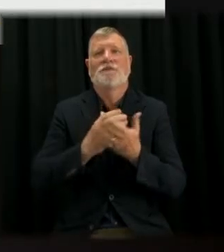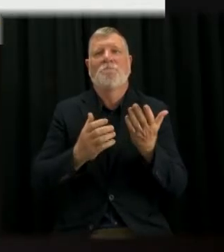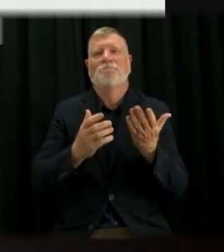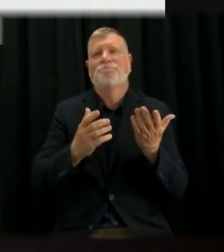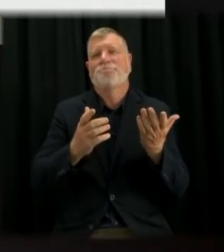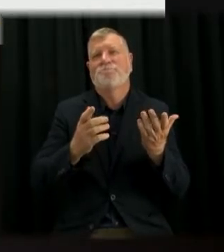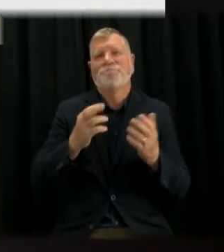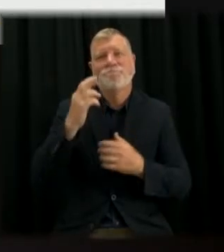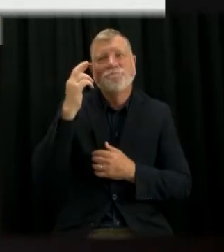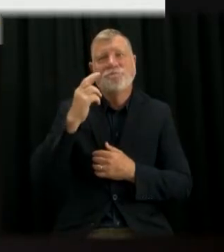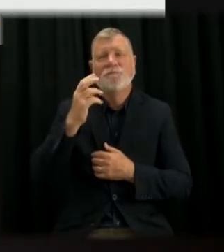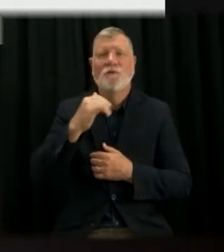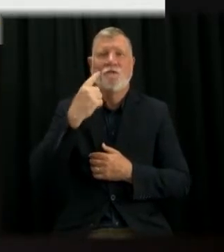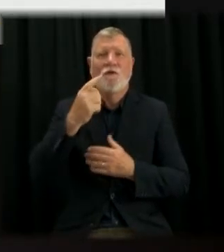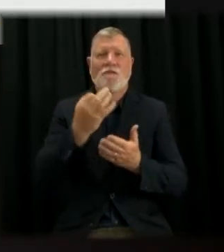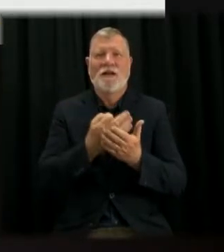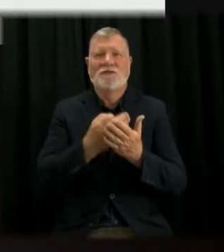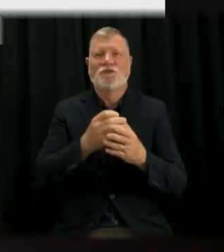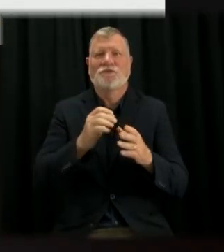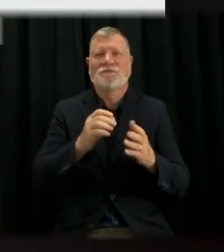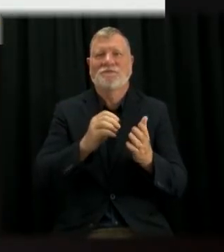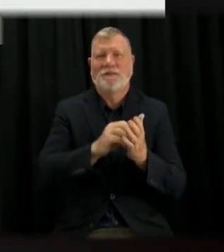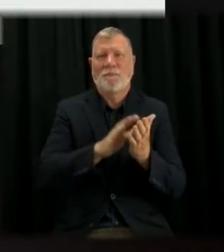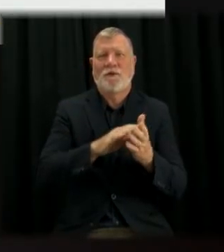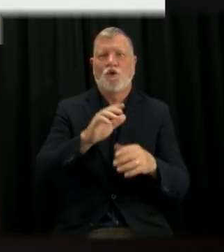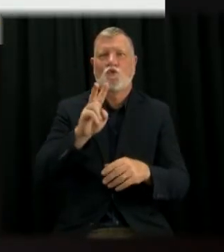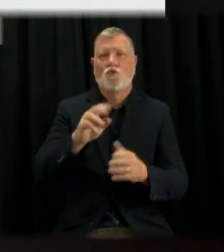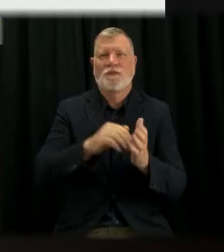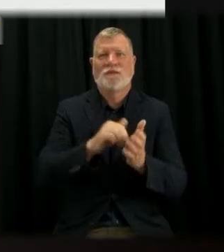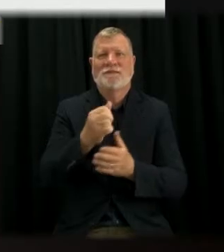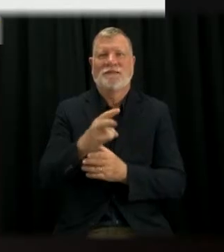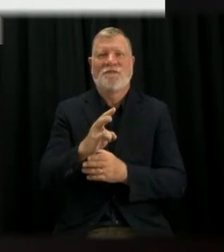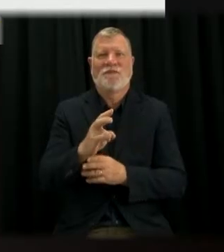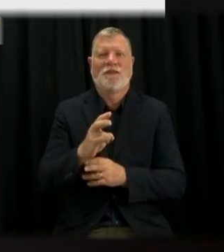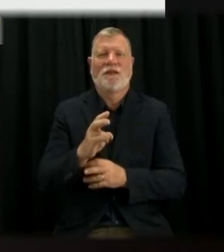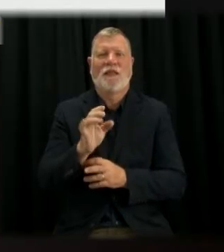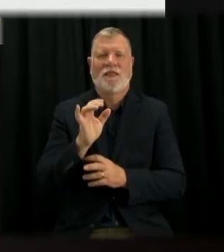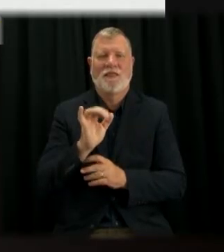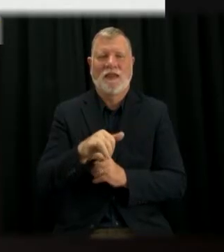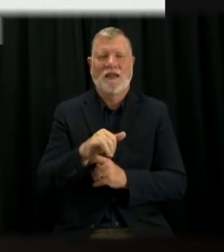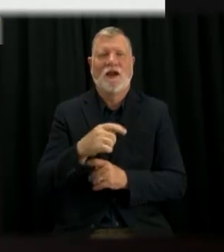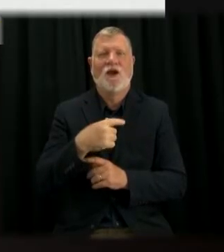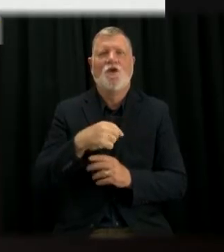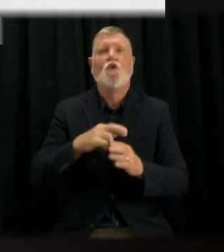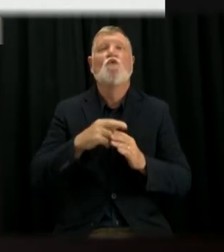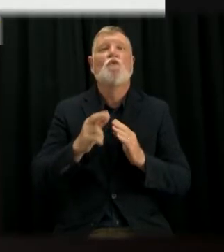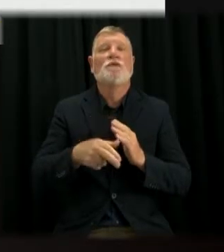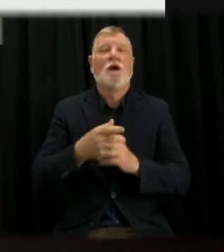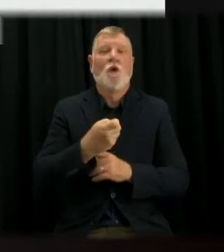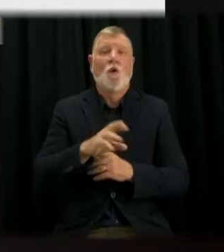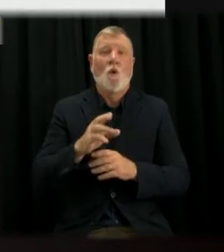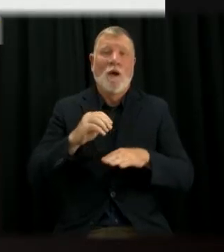incluimos algunos factores específicamente para la declaración financiera del 2017